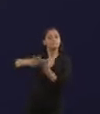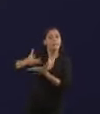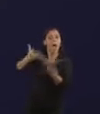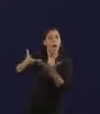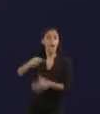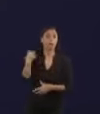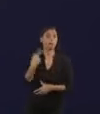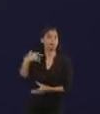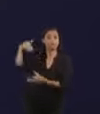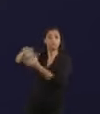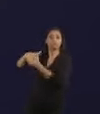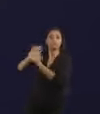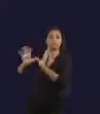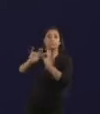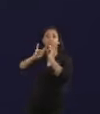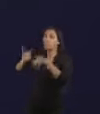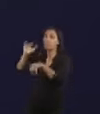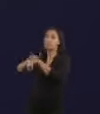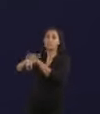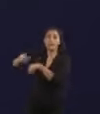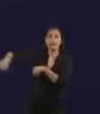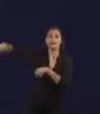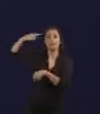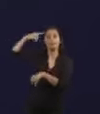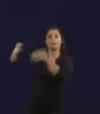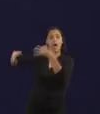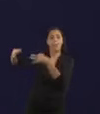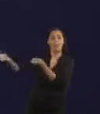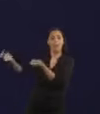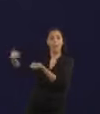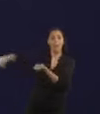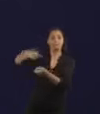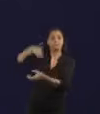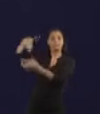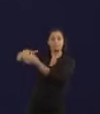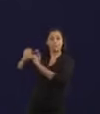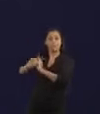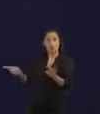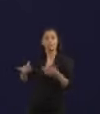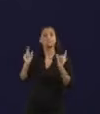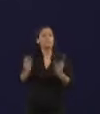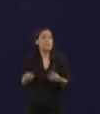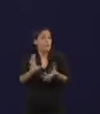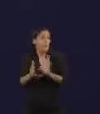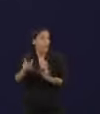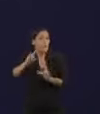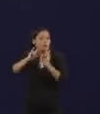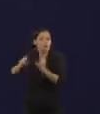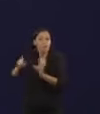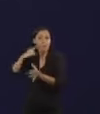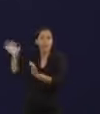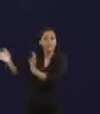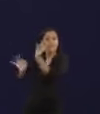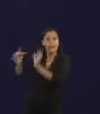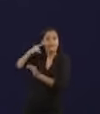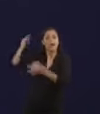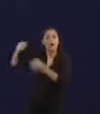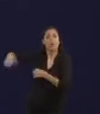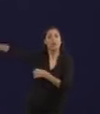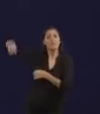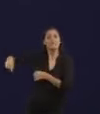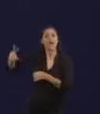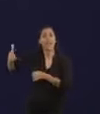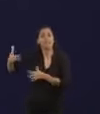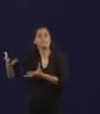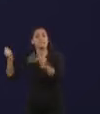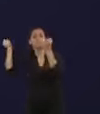interferimos en el proceso judicial eh también es parte de la estrategia judicial no hacer ninguna